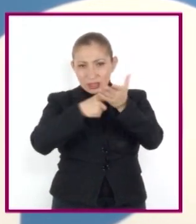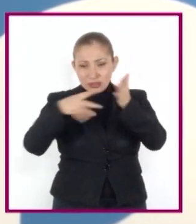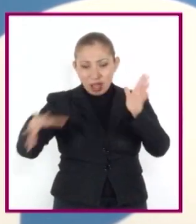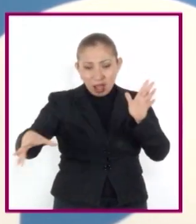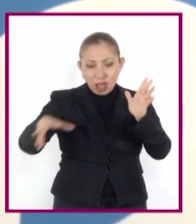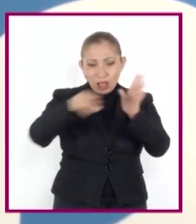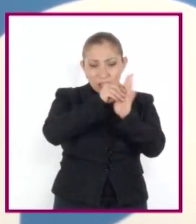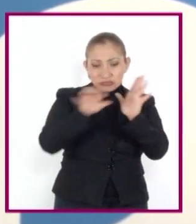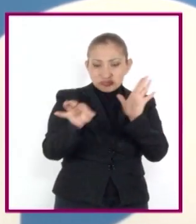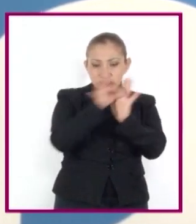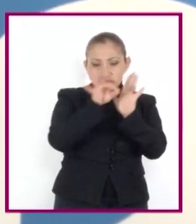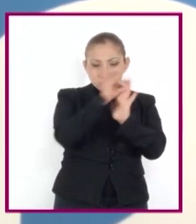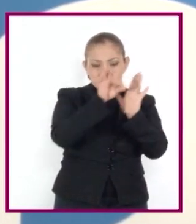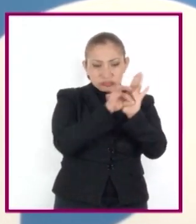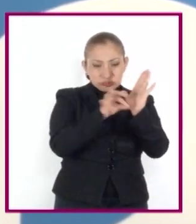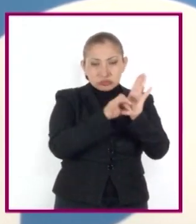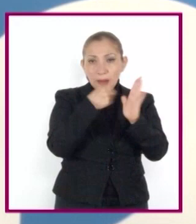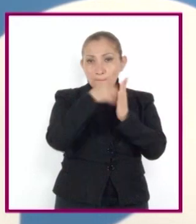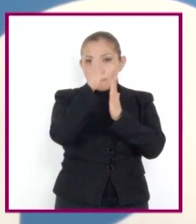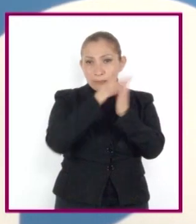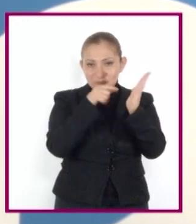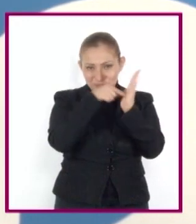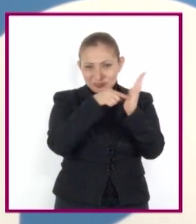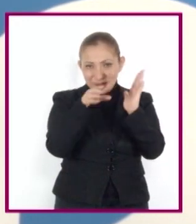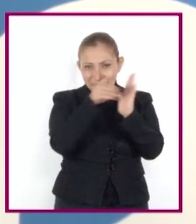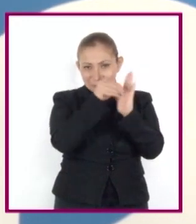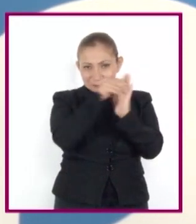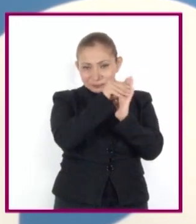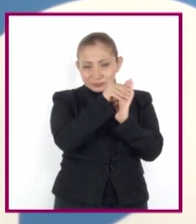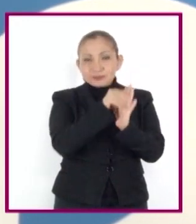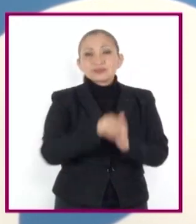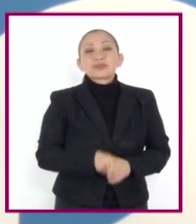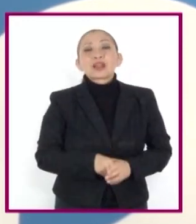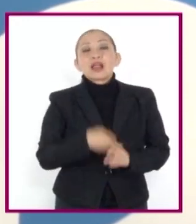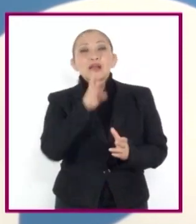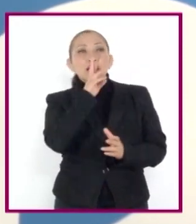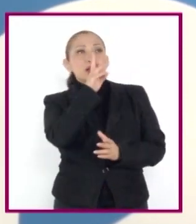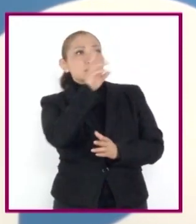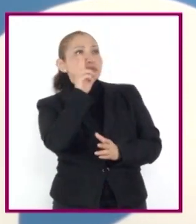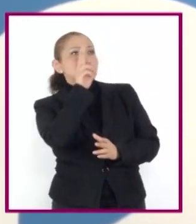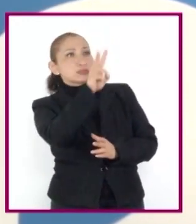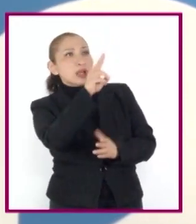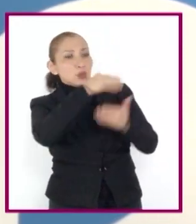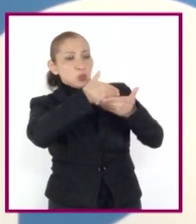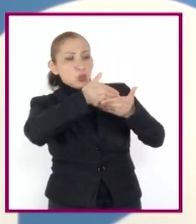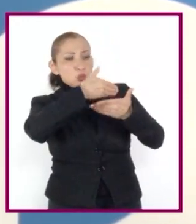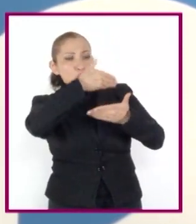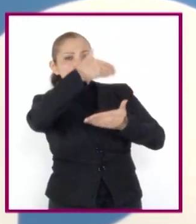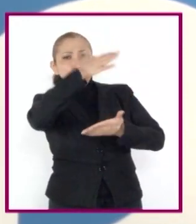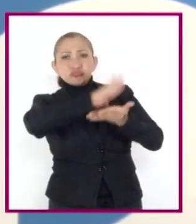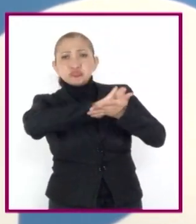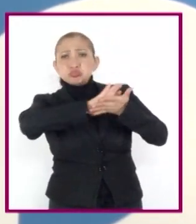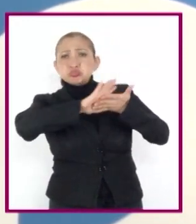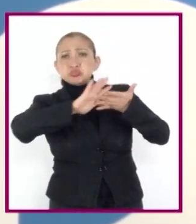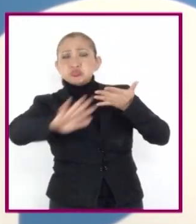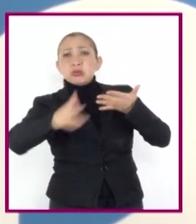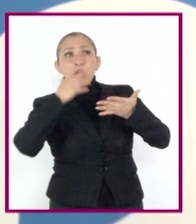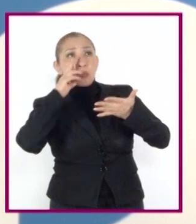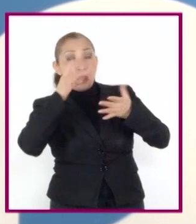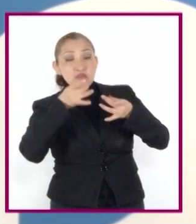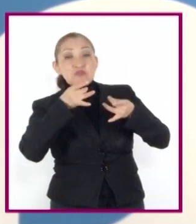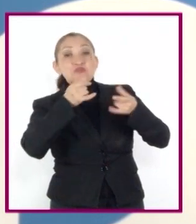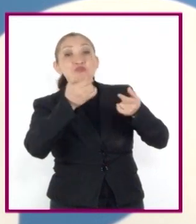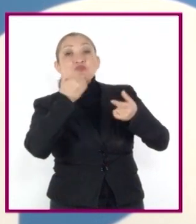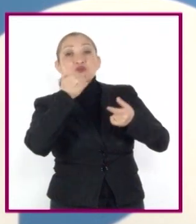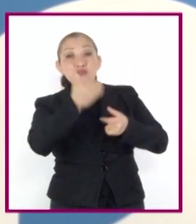la superficie a ser pintada, que está a tierra. El resultado es un revestimiento uniforme, de alta